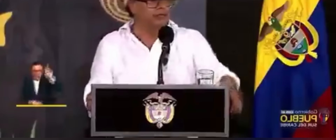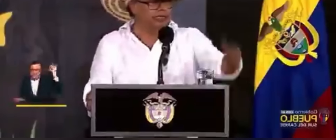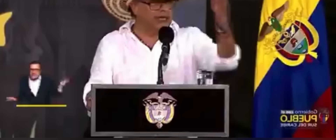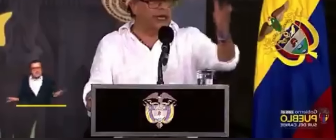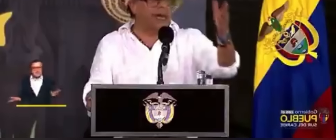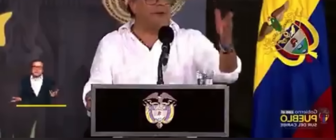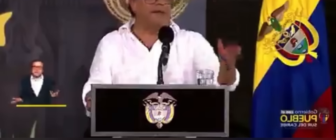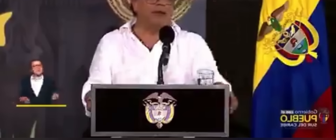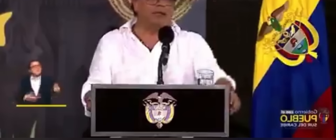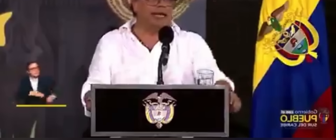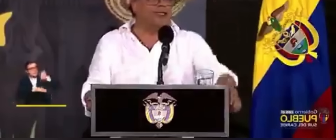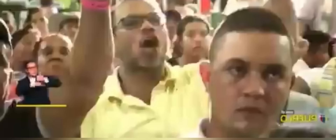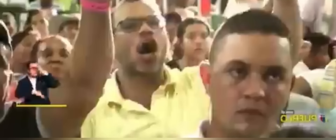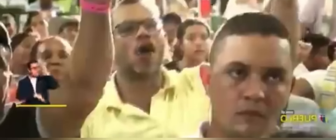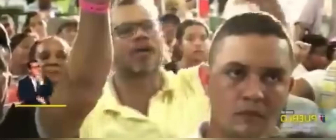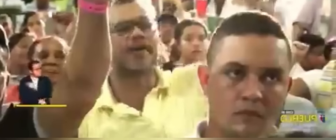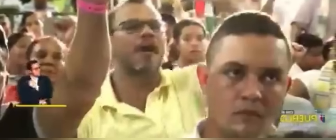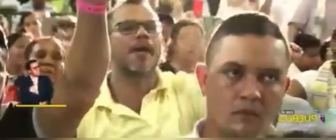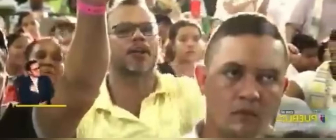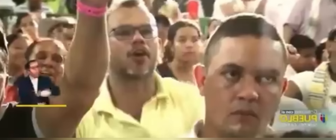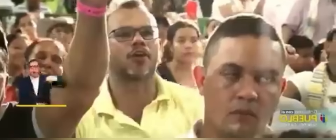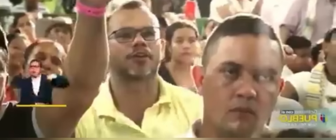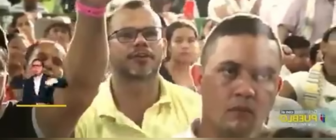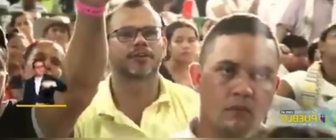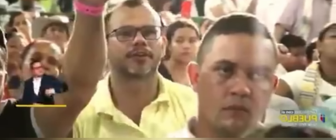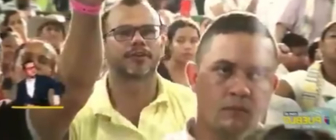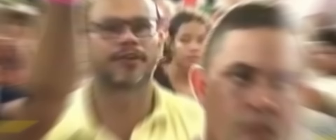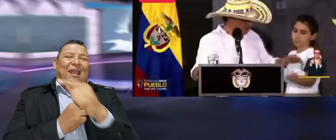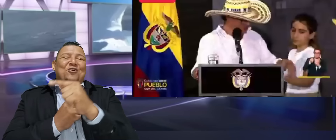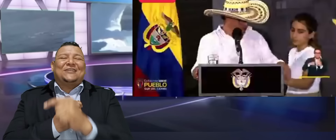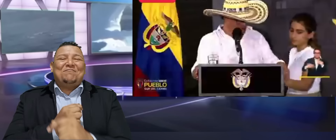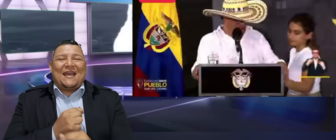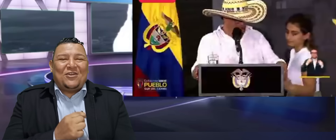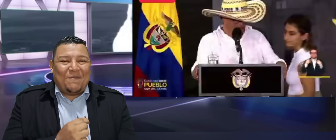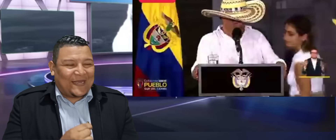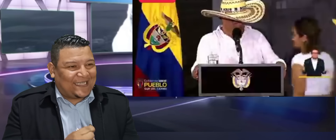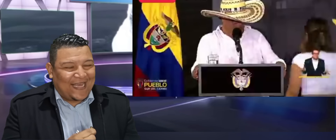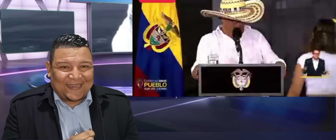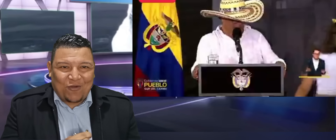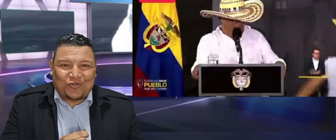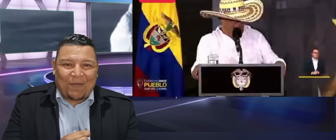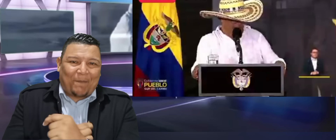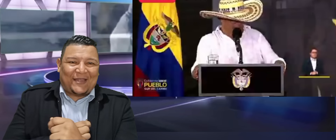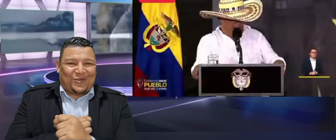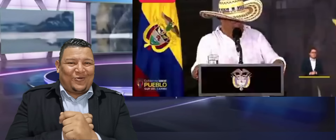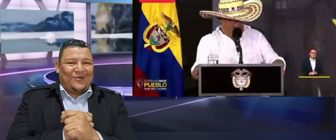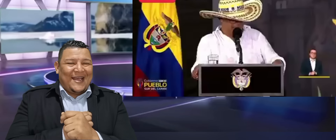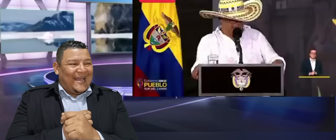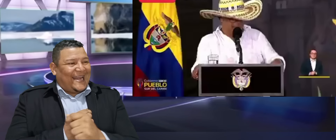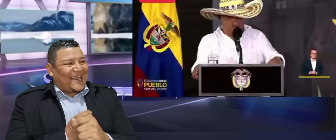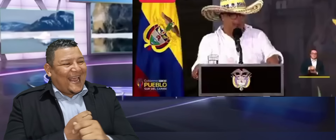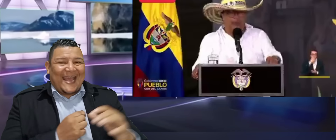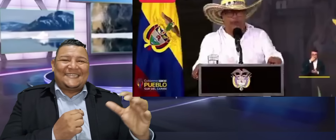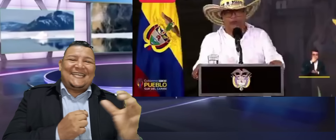entonces general por favor de las órdenes y mueva las tropas como tiene que ser lo que no se imaginó el presidente gustavo petro